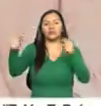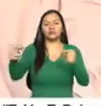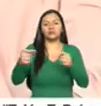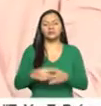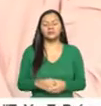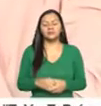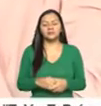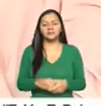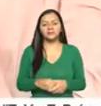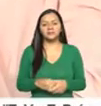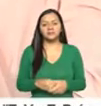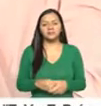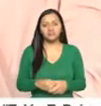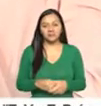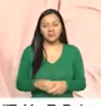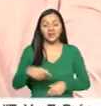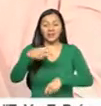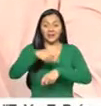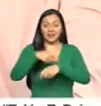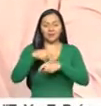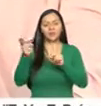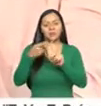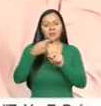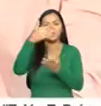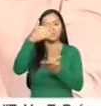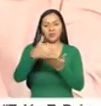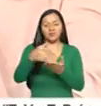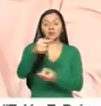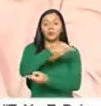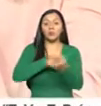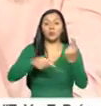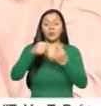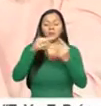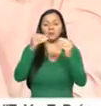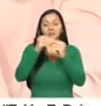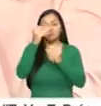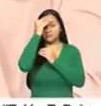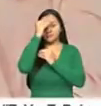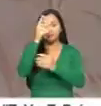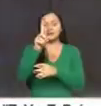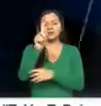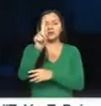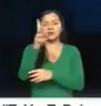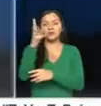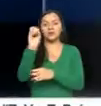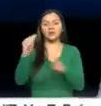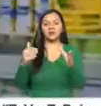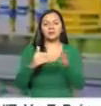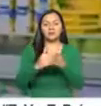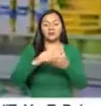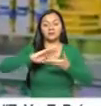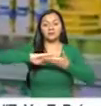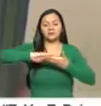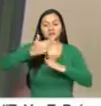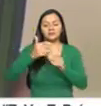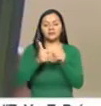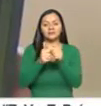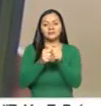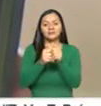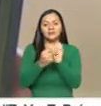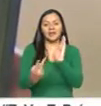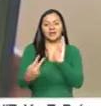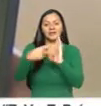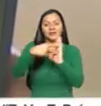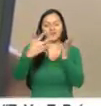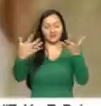peor. Es tiempo de hacer una primera pausa. Al volver le contamos que más de 140.000 cuentas de dinero electrónico se